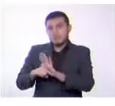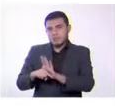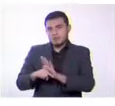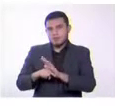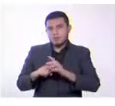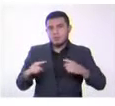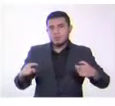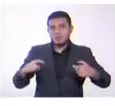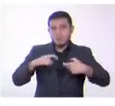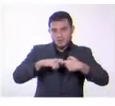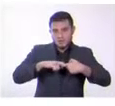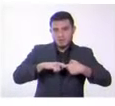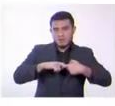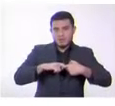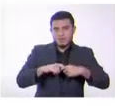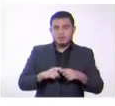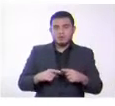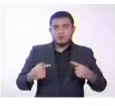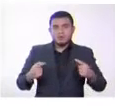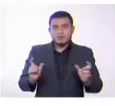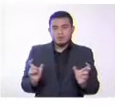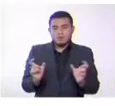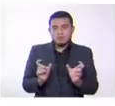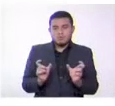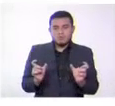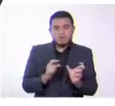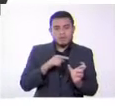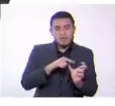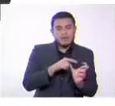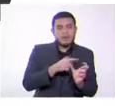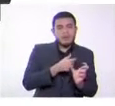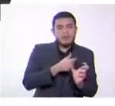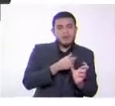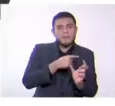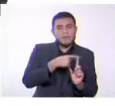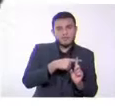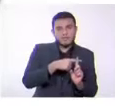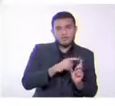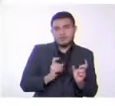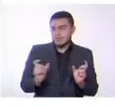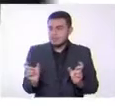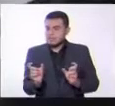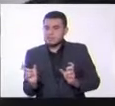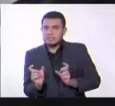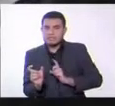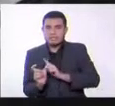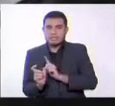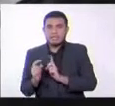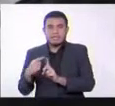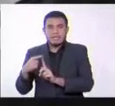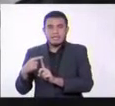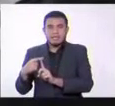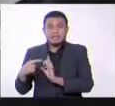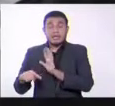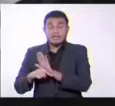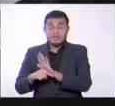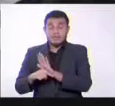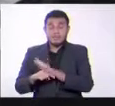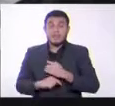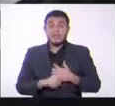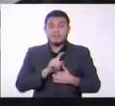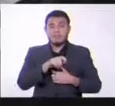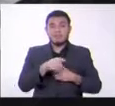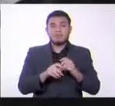debido a la atracción entre polo positivo y negativo. En